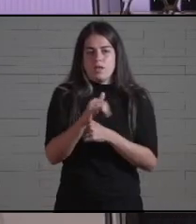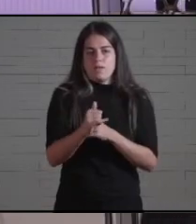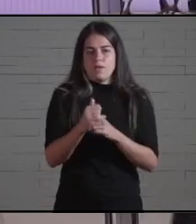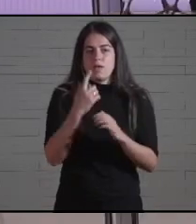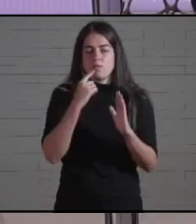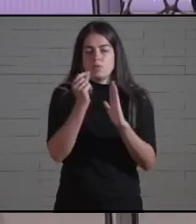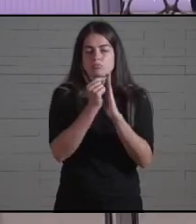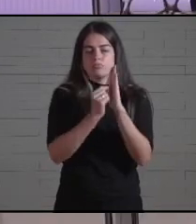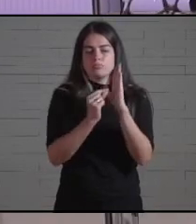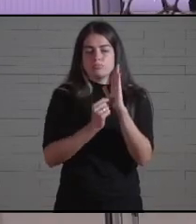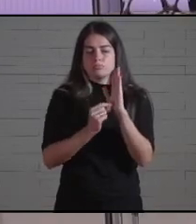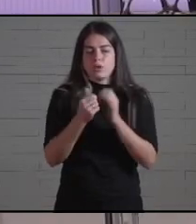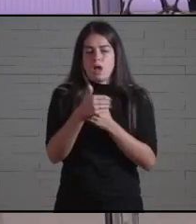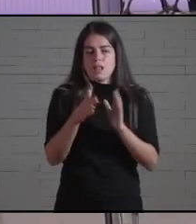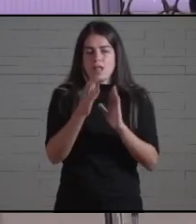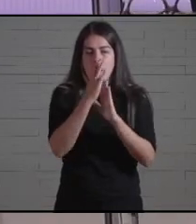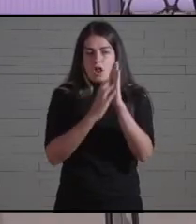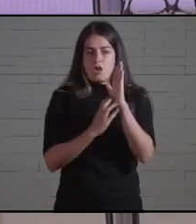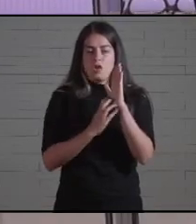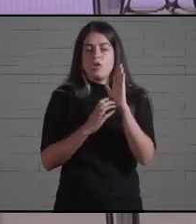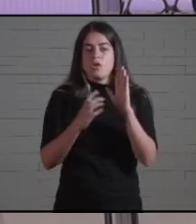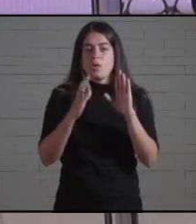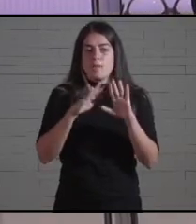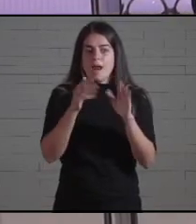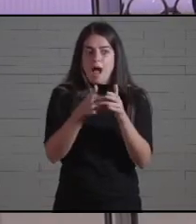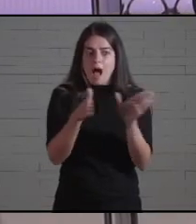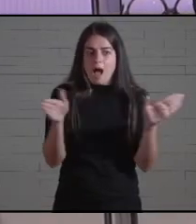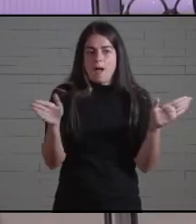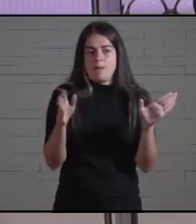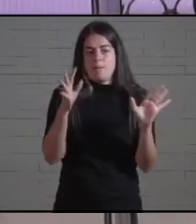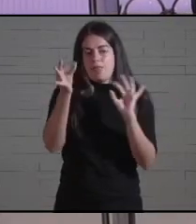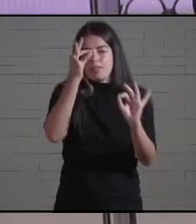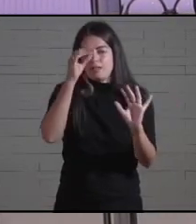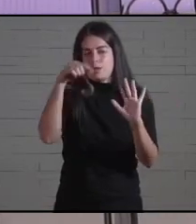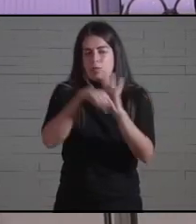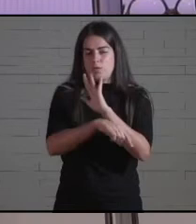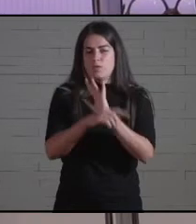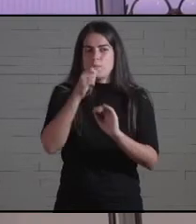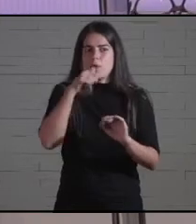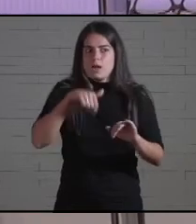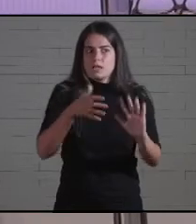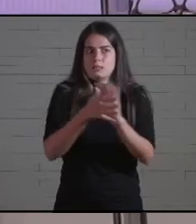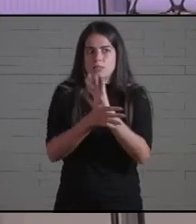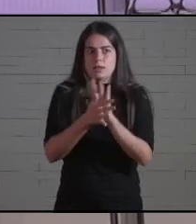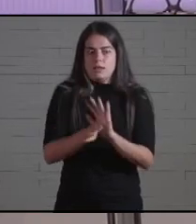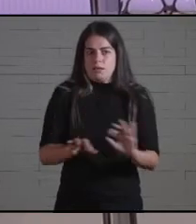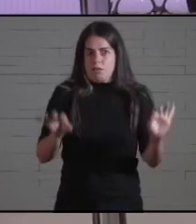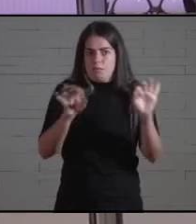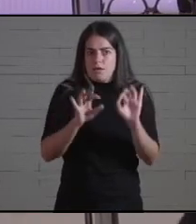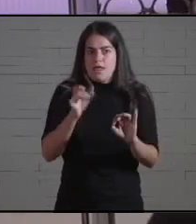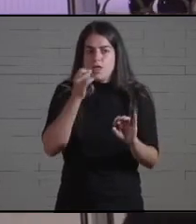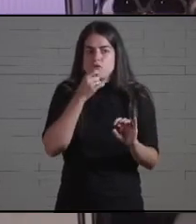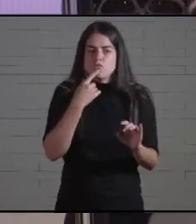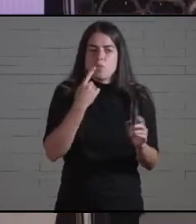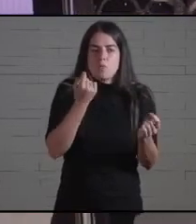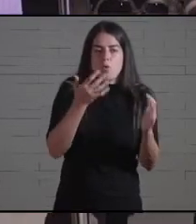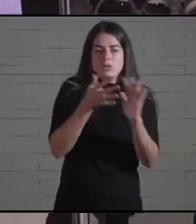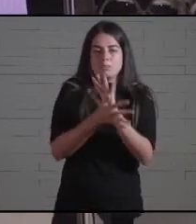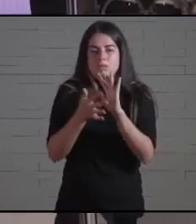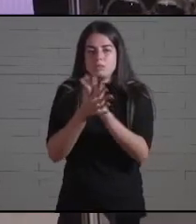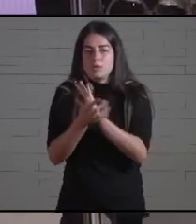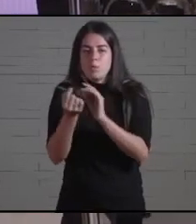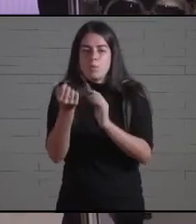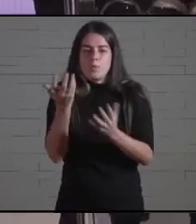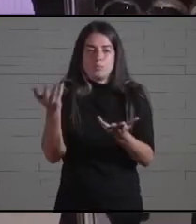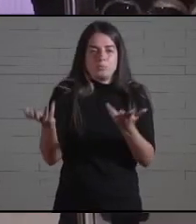de recomendaciones muy amplio y muy detallado que no voy a contar aquí, simplemente voy a dar unas pinceladas y ya